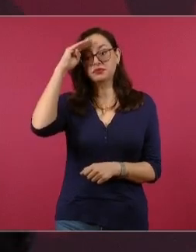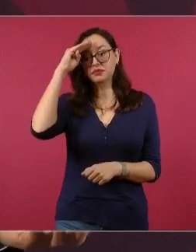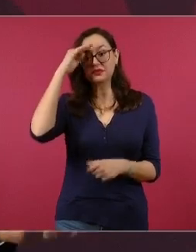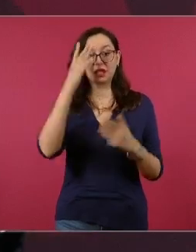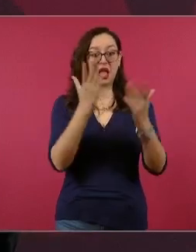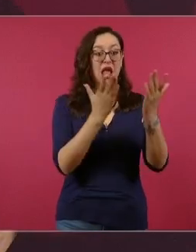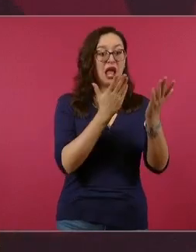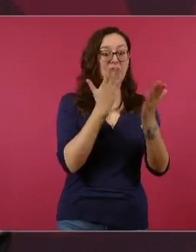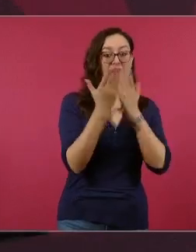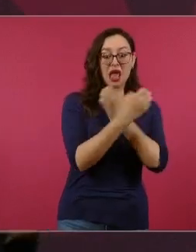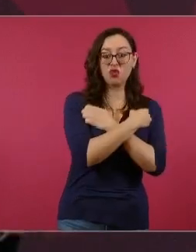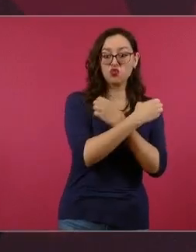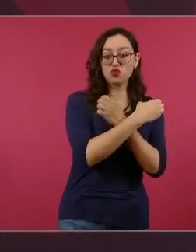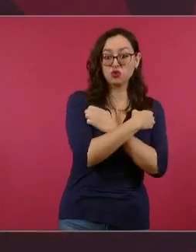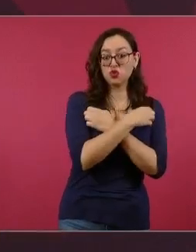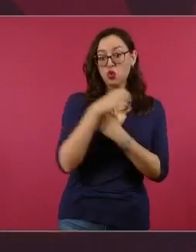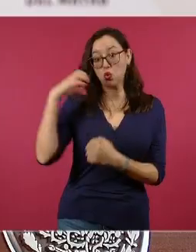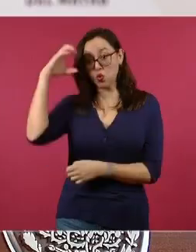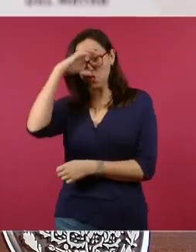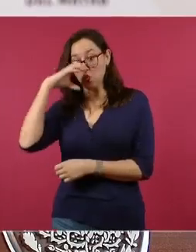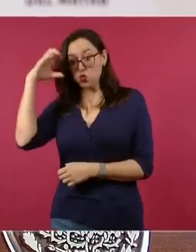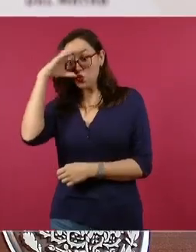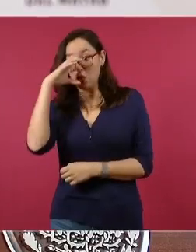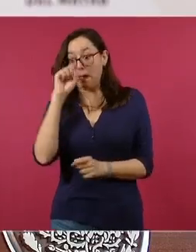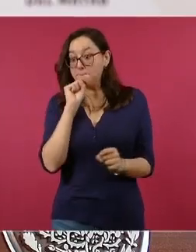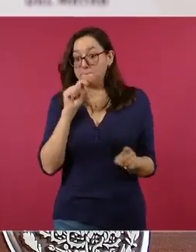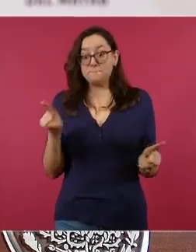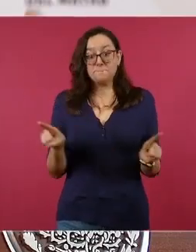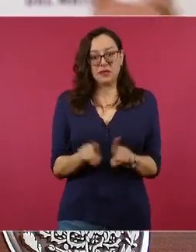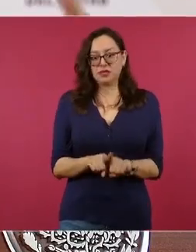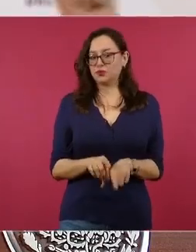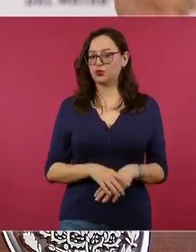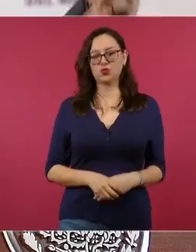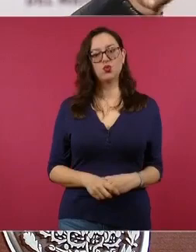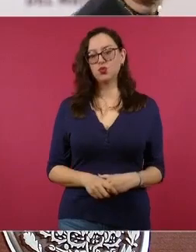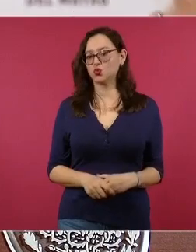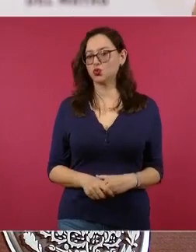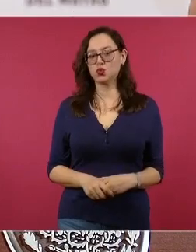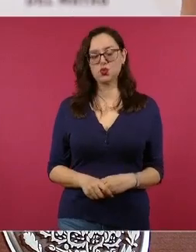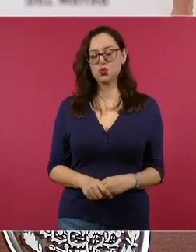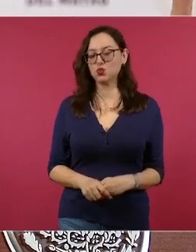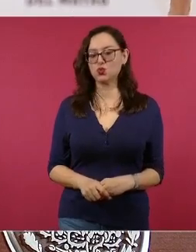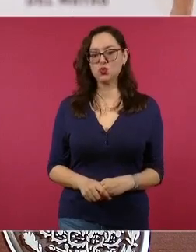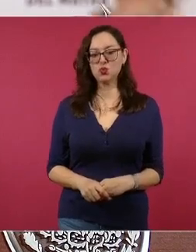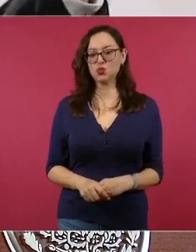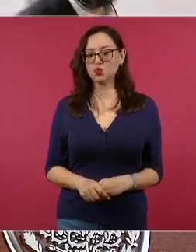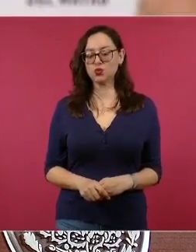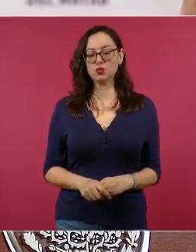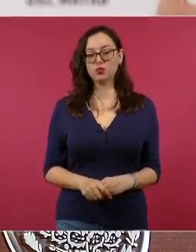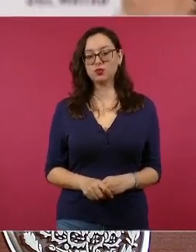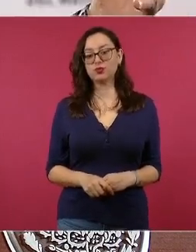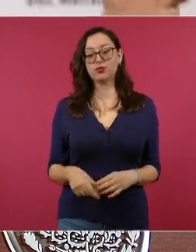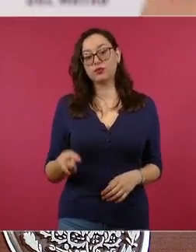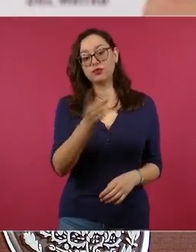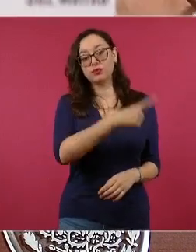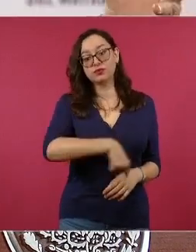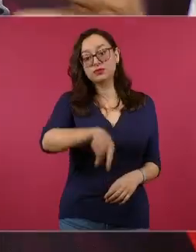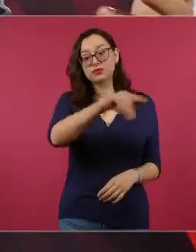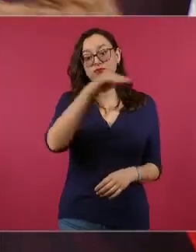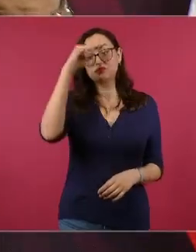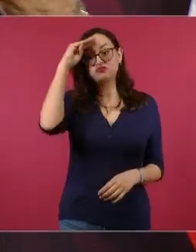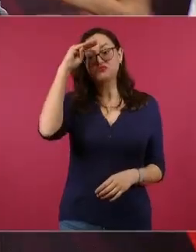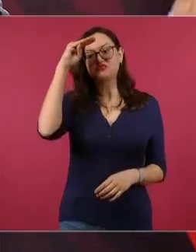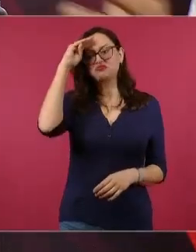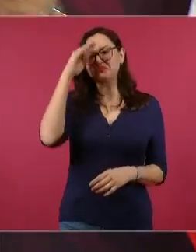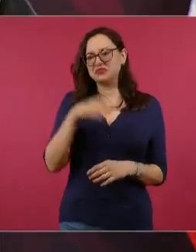cultura, que no es lo mismo, se pensaba de que los